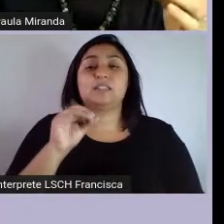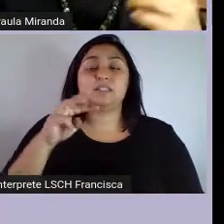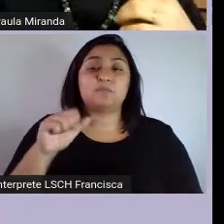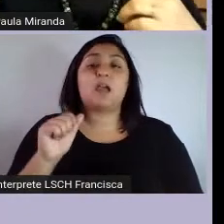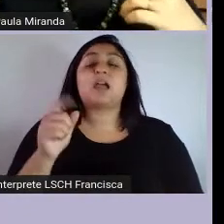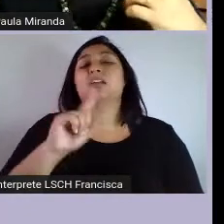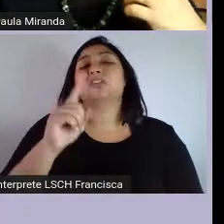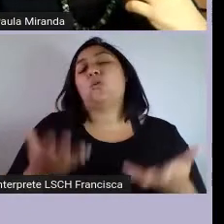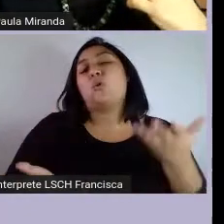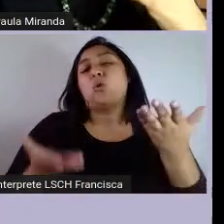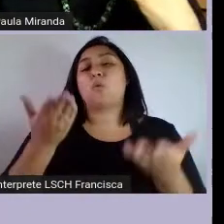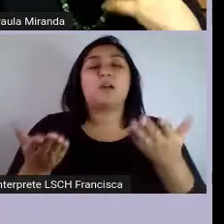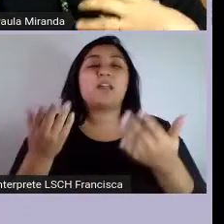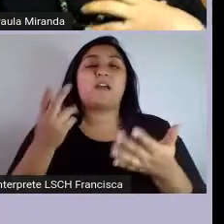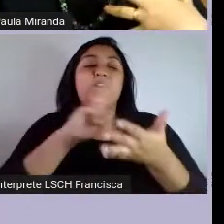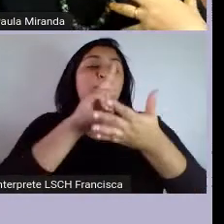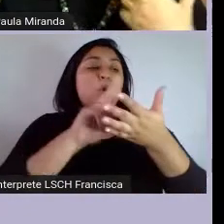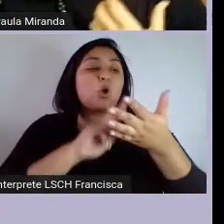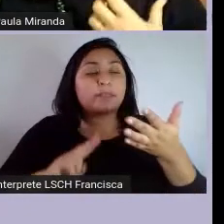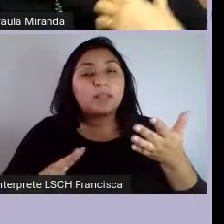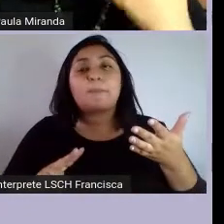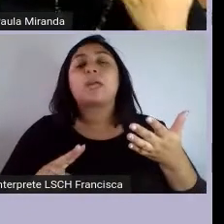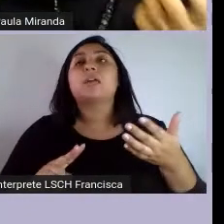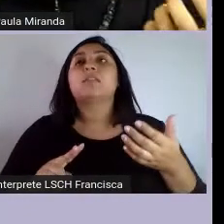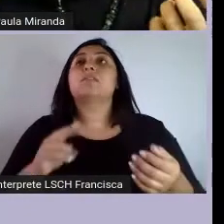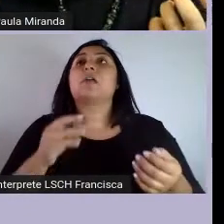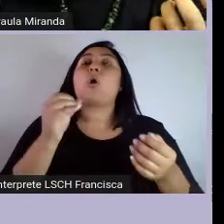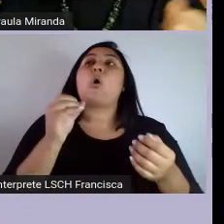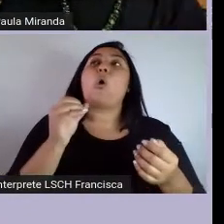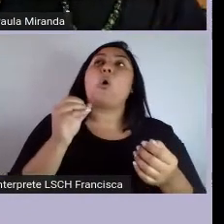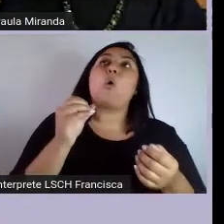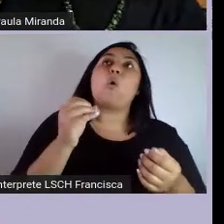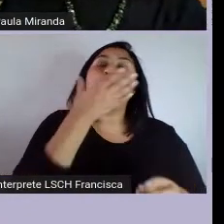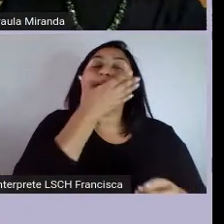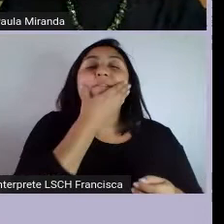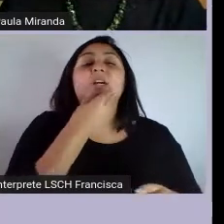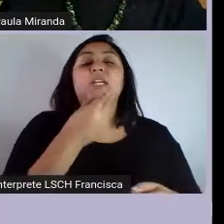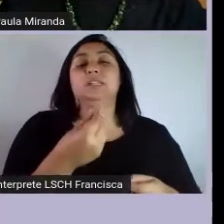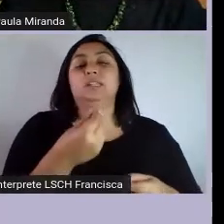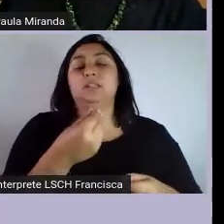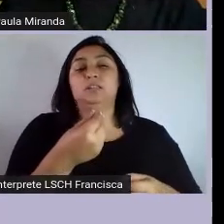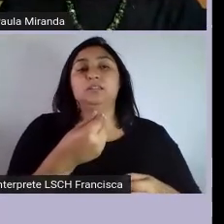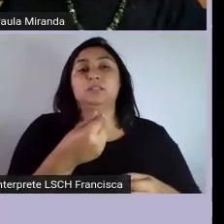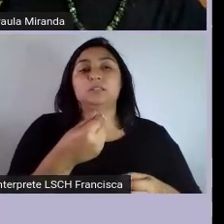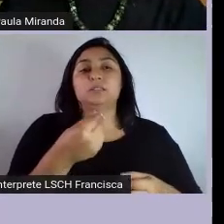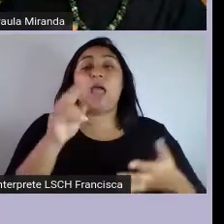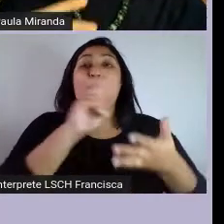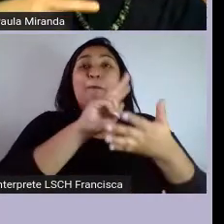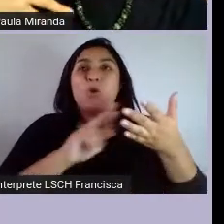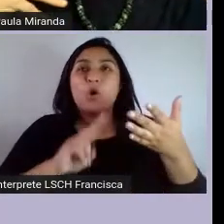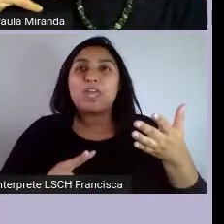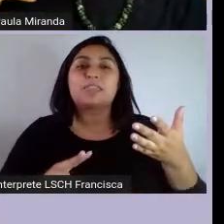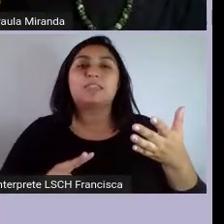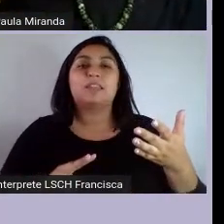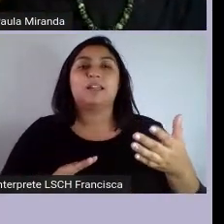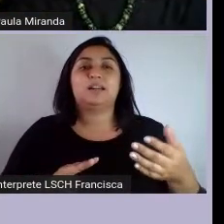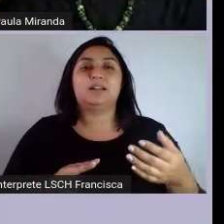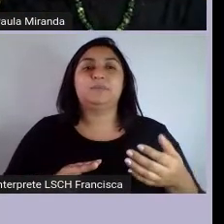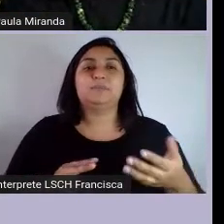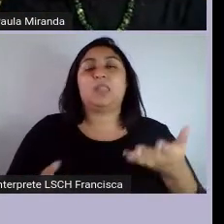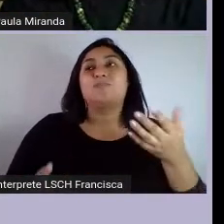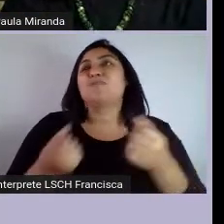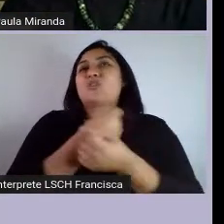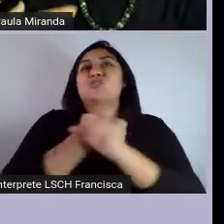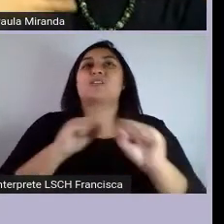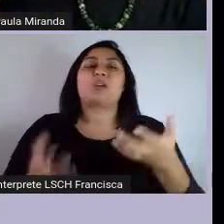dice poéticamente o en términos de belleza poética, estética, a una